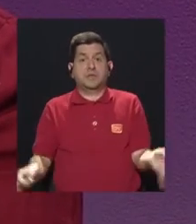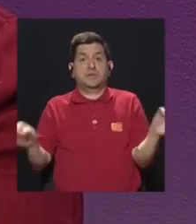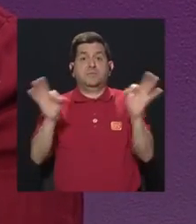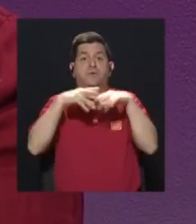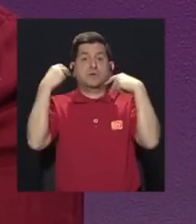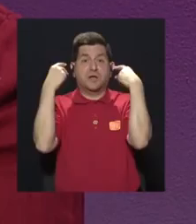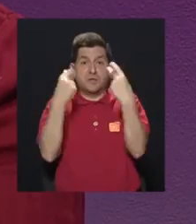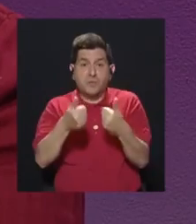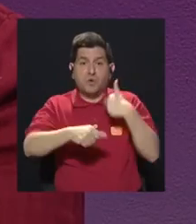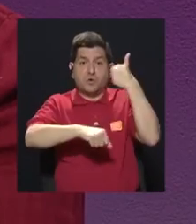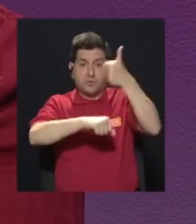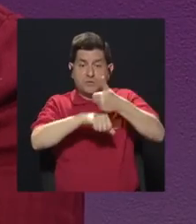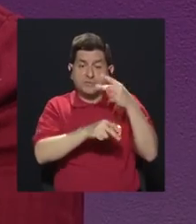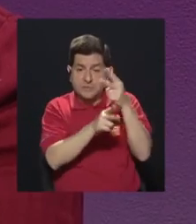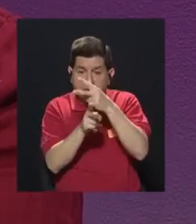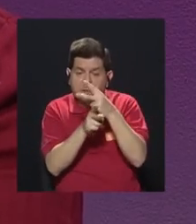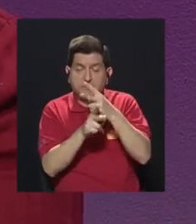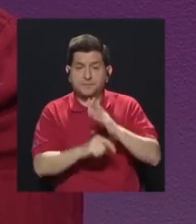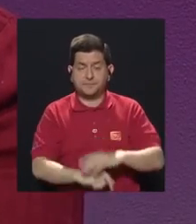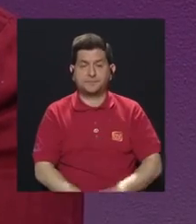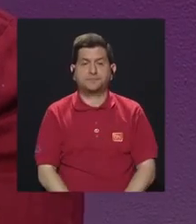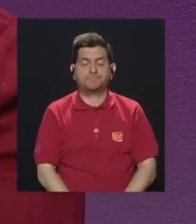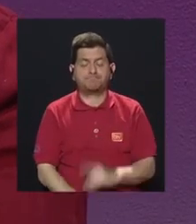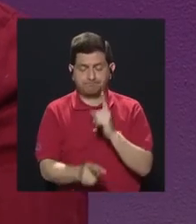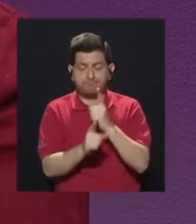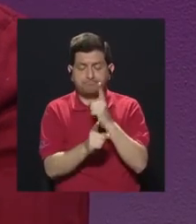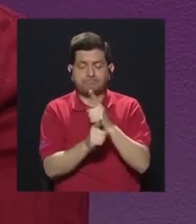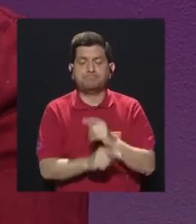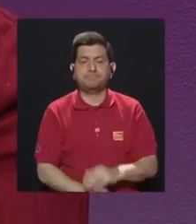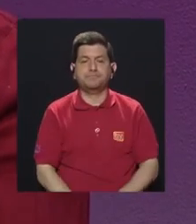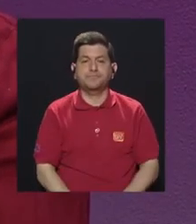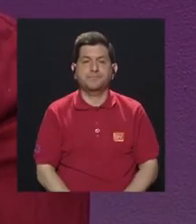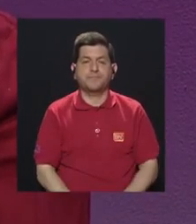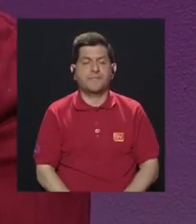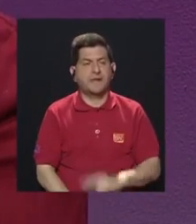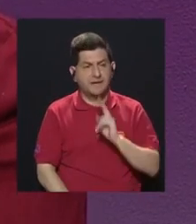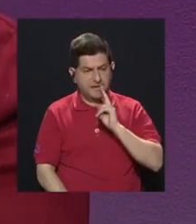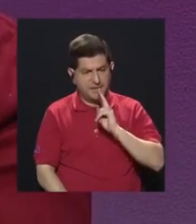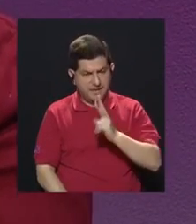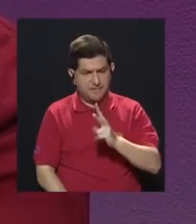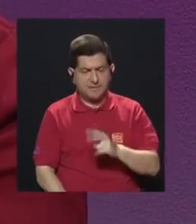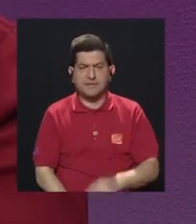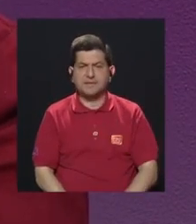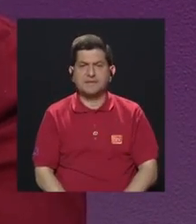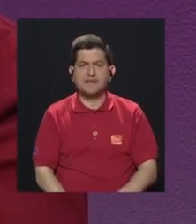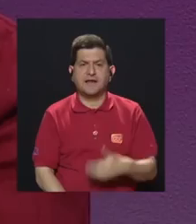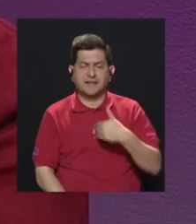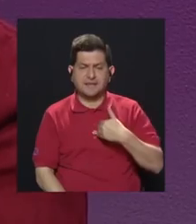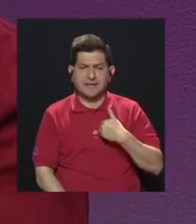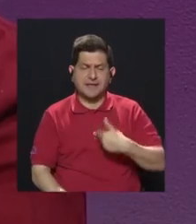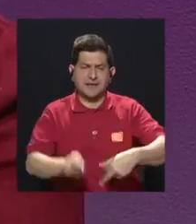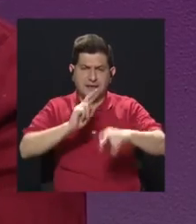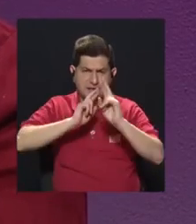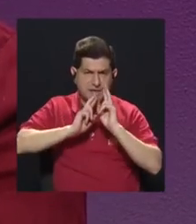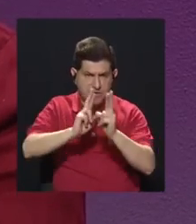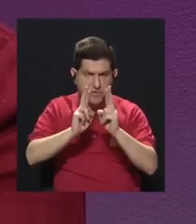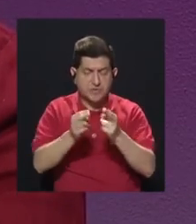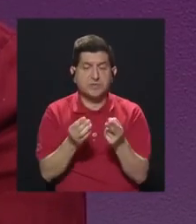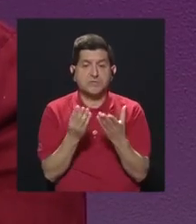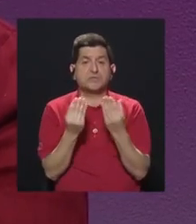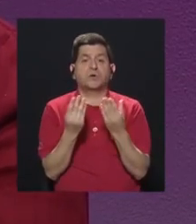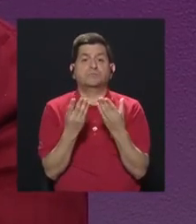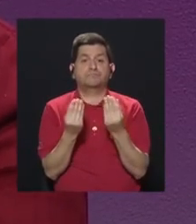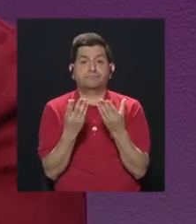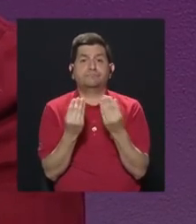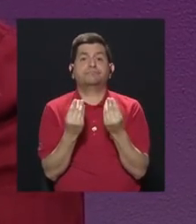de conformar un observatorio así es realmente tener los resultados nos asustan